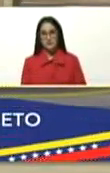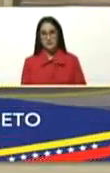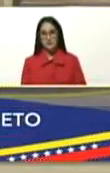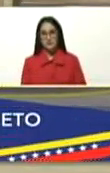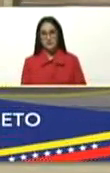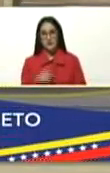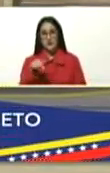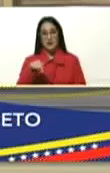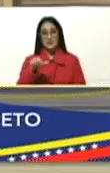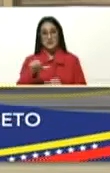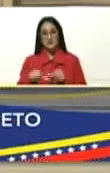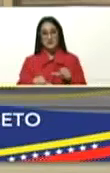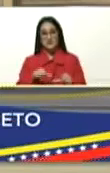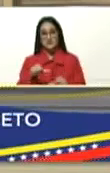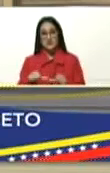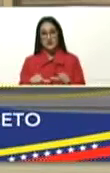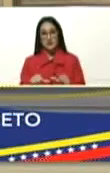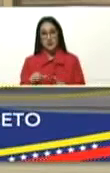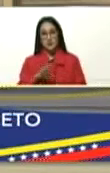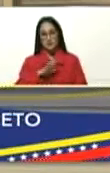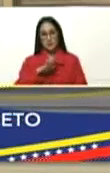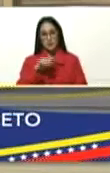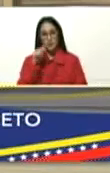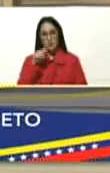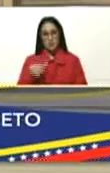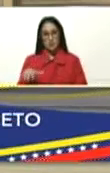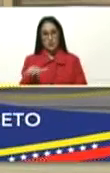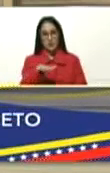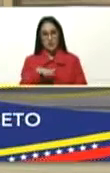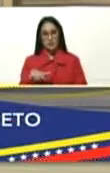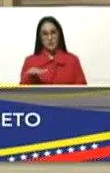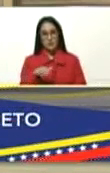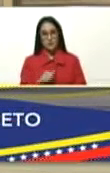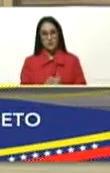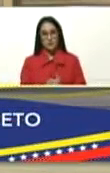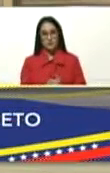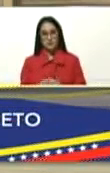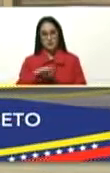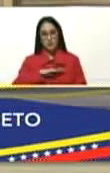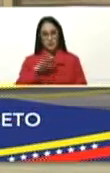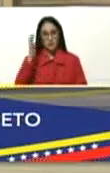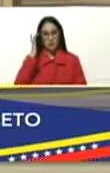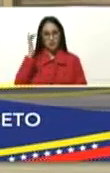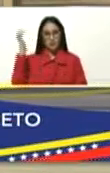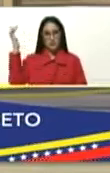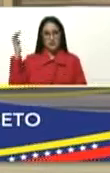es el siglo de nuestro pueblo, de nuestros sueños.